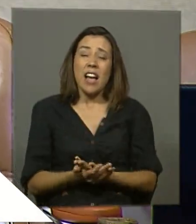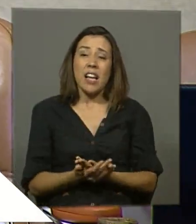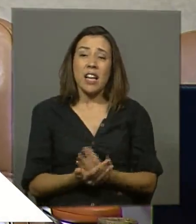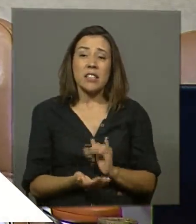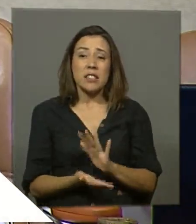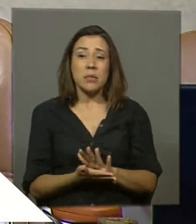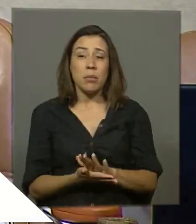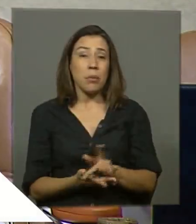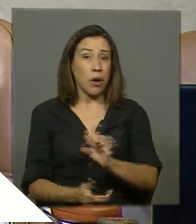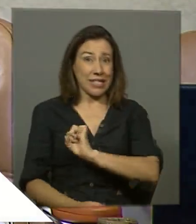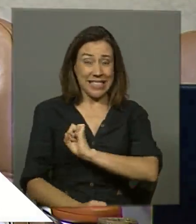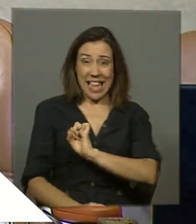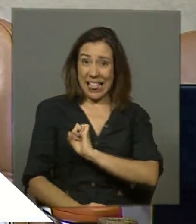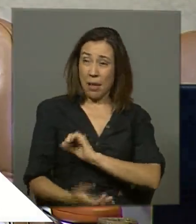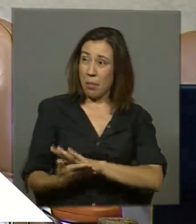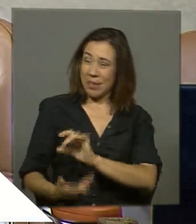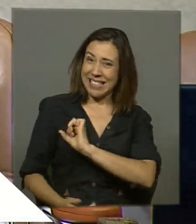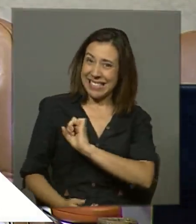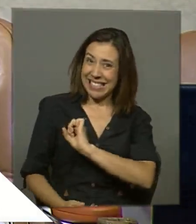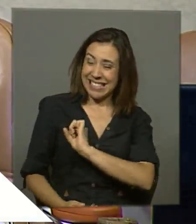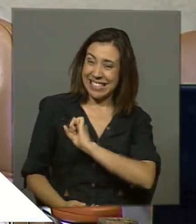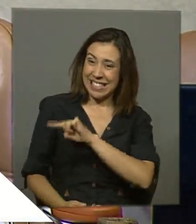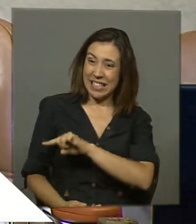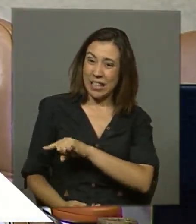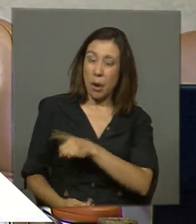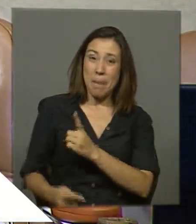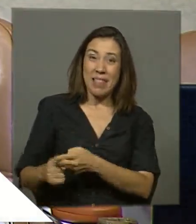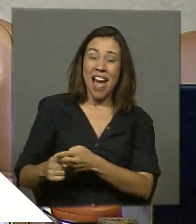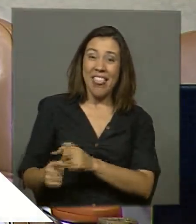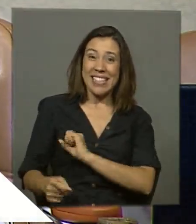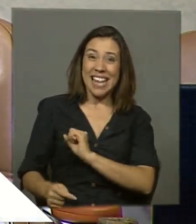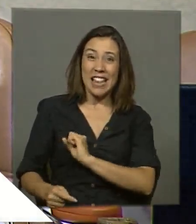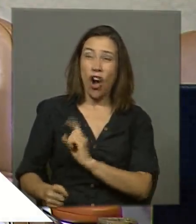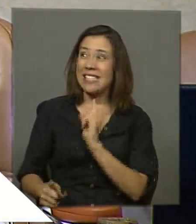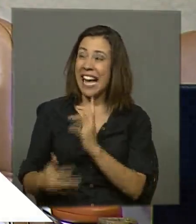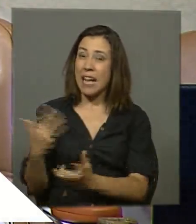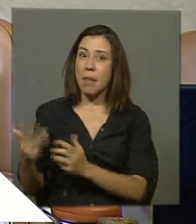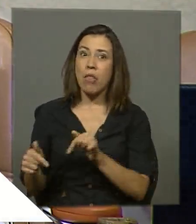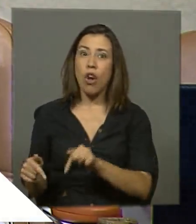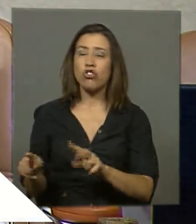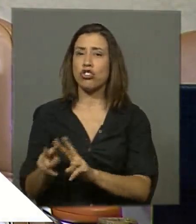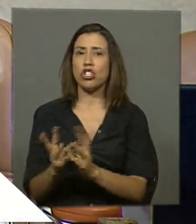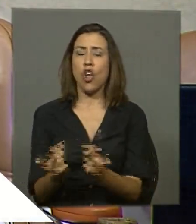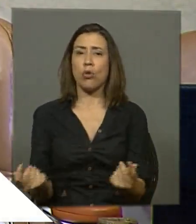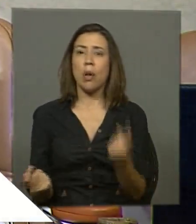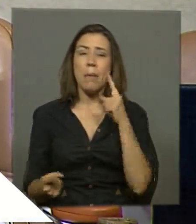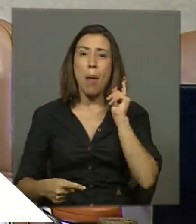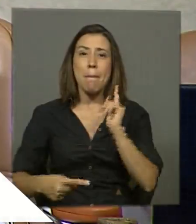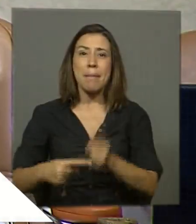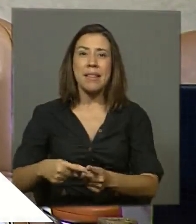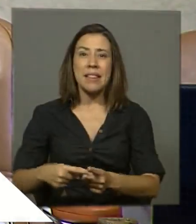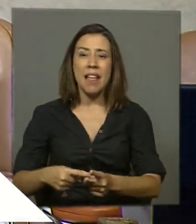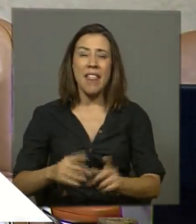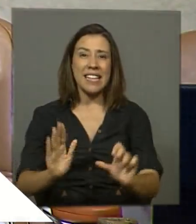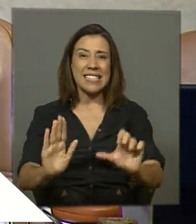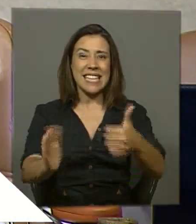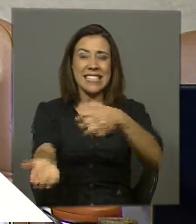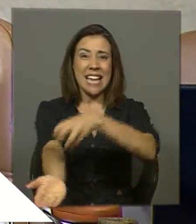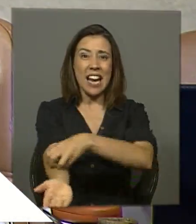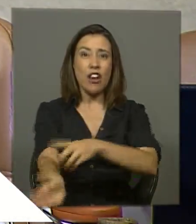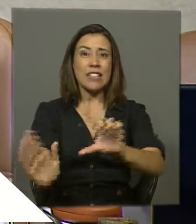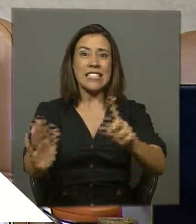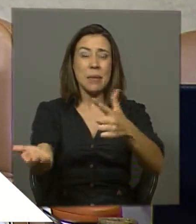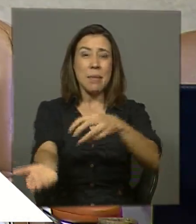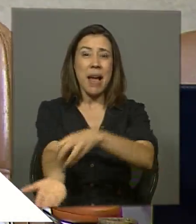si hubiese sido Santiago si hubiese sido Santiago la mitad de Santiago quemado esto se hubiese arreglado pero la mit de la sexta región y de la